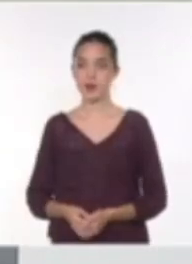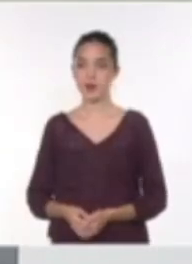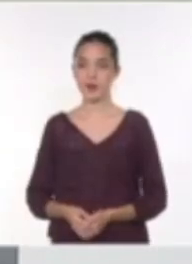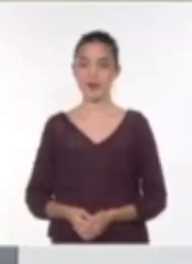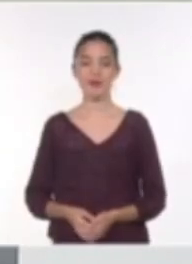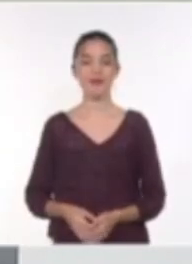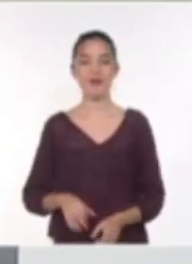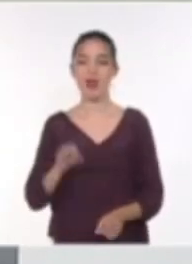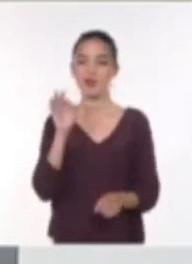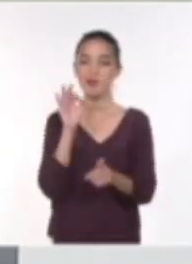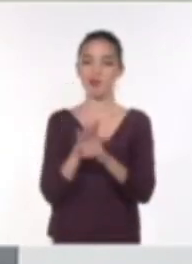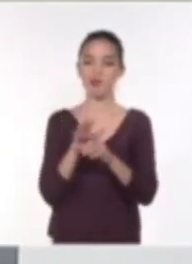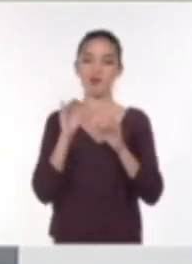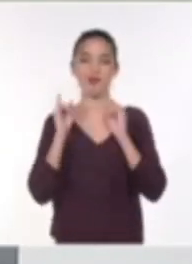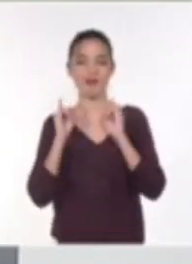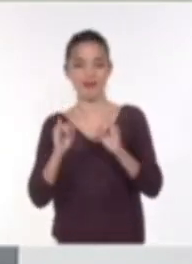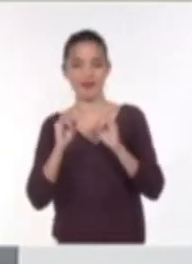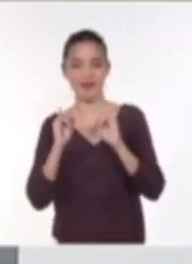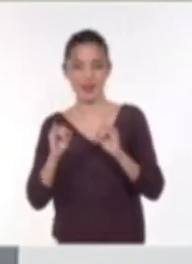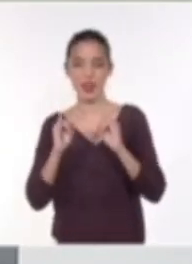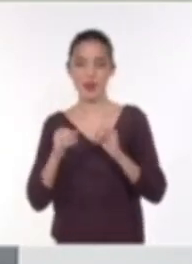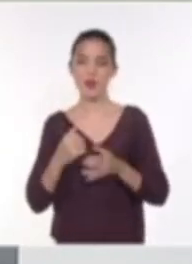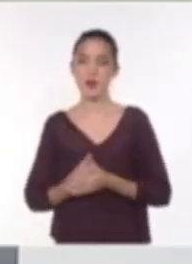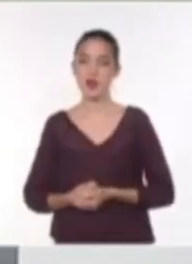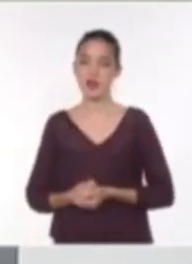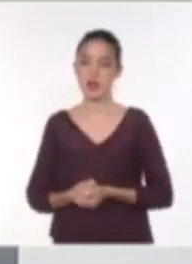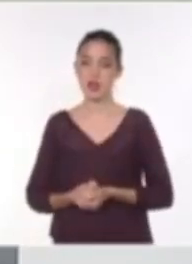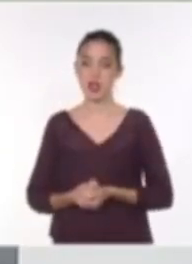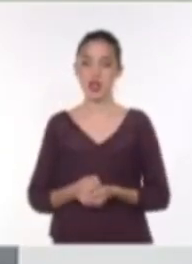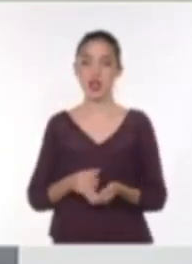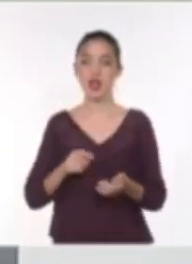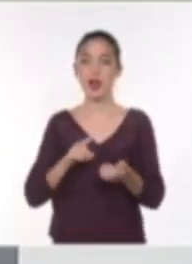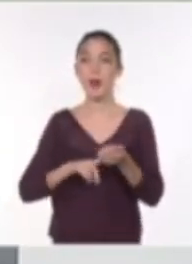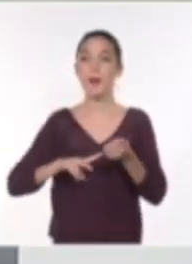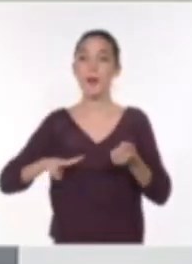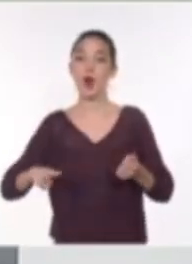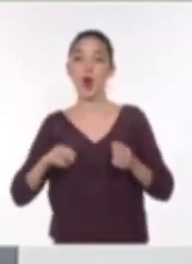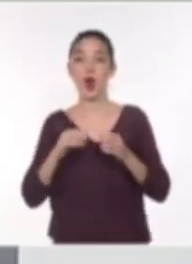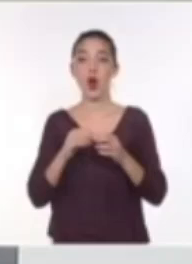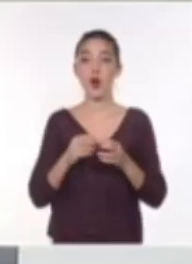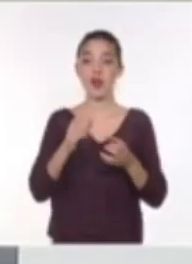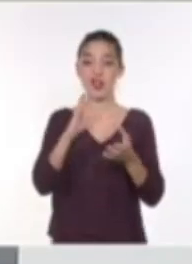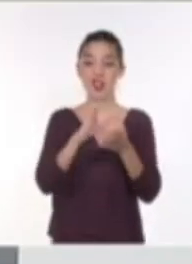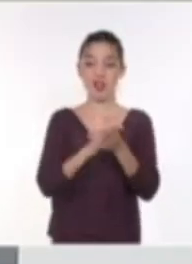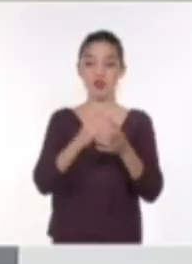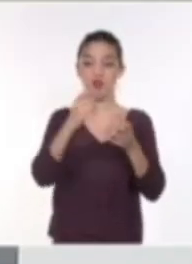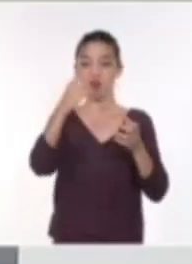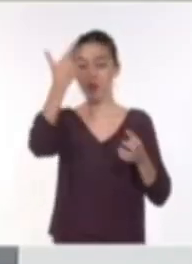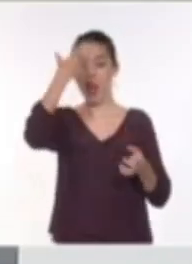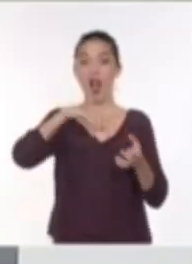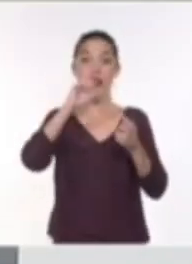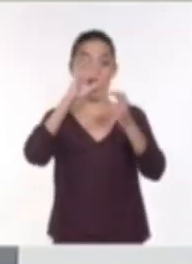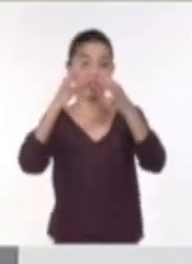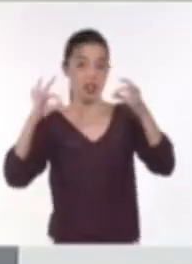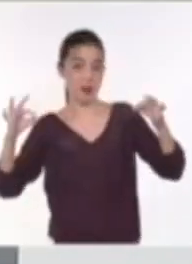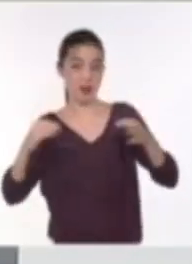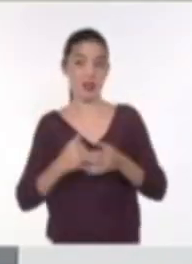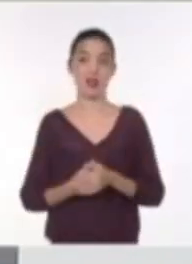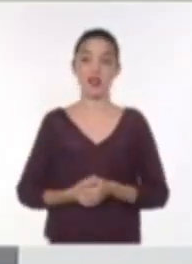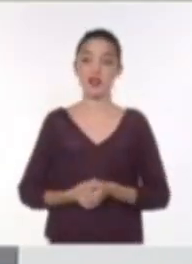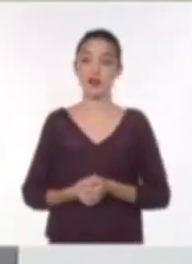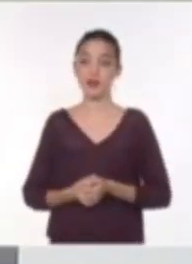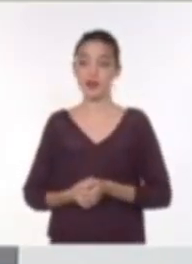Ya comenzamos con la ampliación de las informaciones. La provincia de Artemisa rendirá cuenta a la Asamblea Nacional del Poder Popular en diciembre